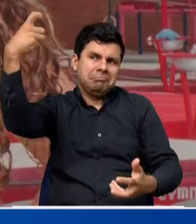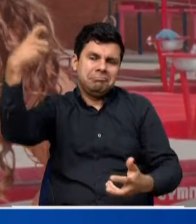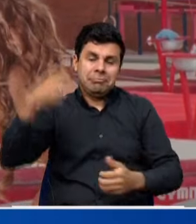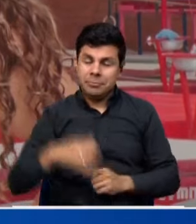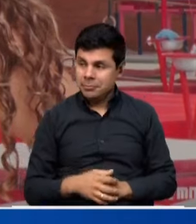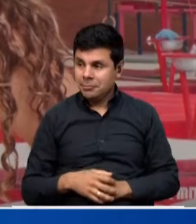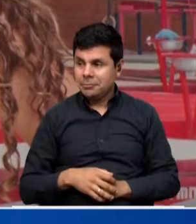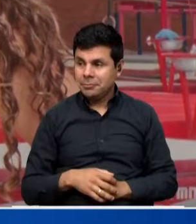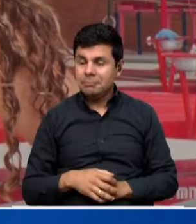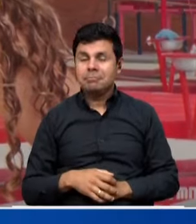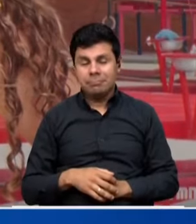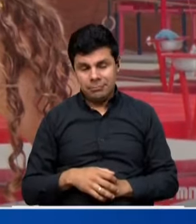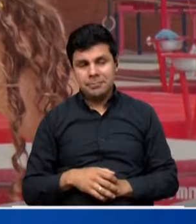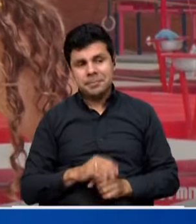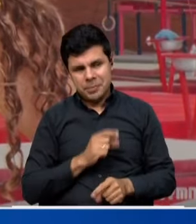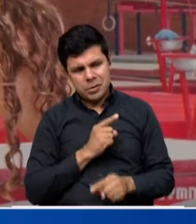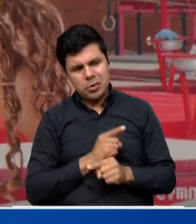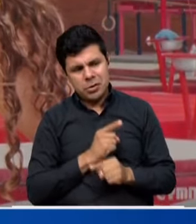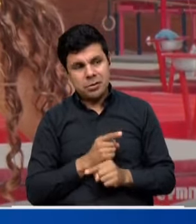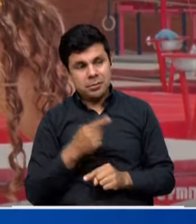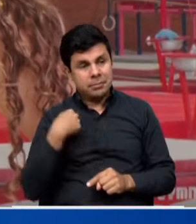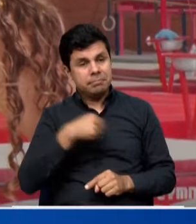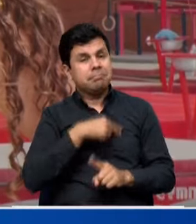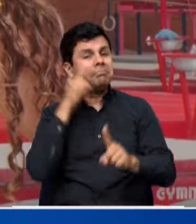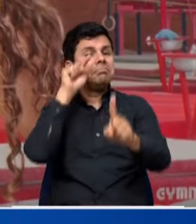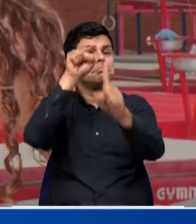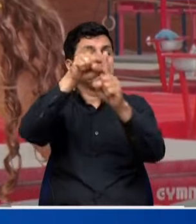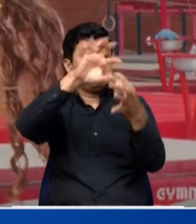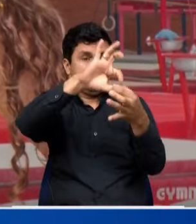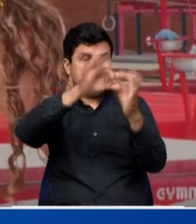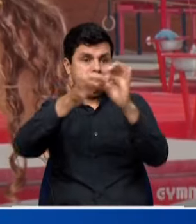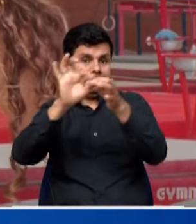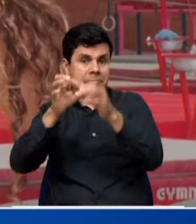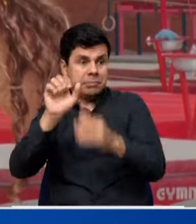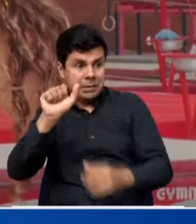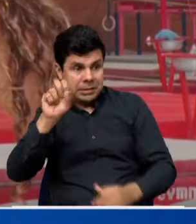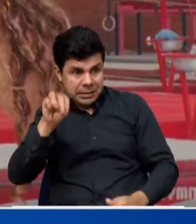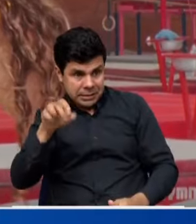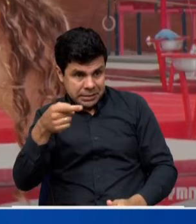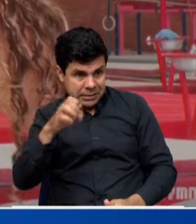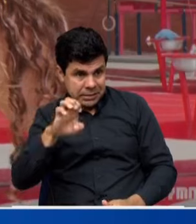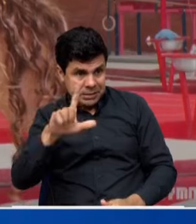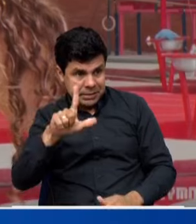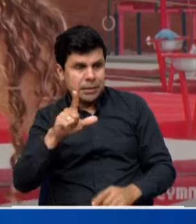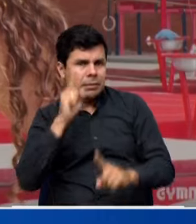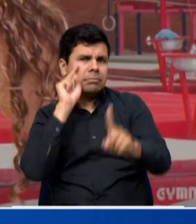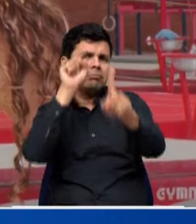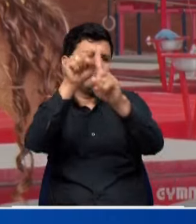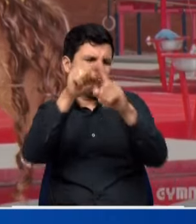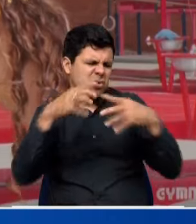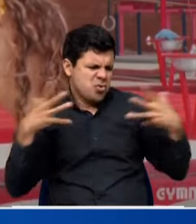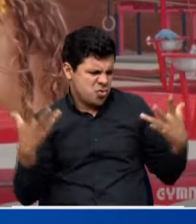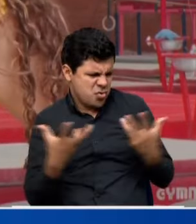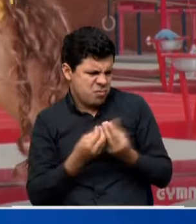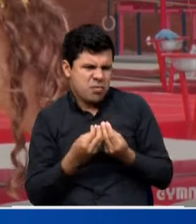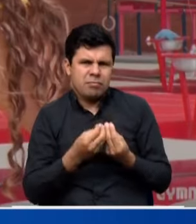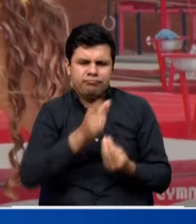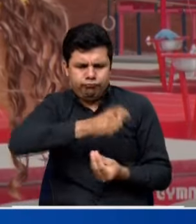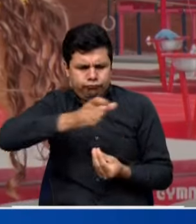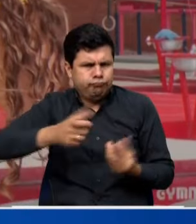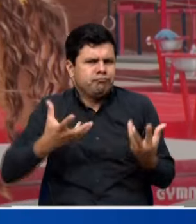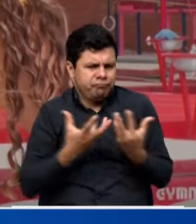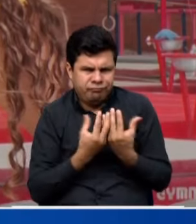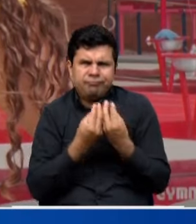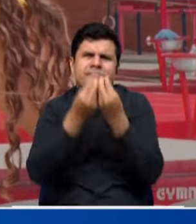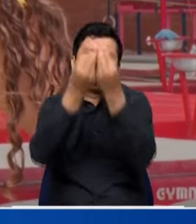pues el objetivo para la próxima Olimpiada es no solo que vaya Ángel, sino lograr llevar un equipo completo, y